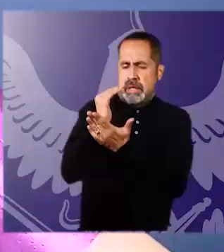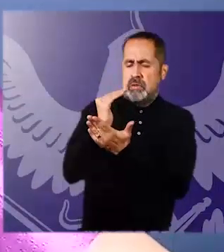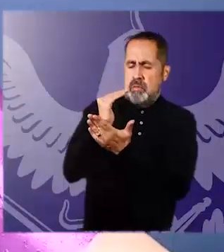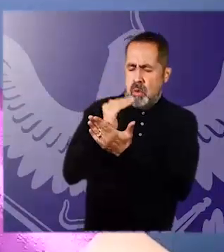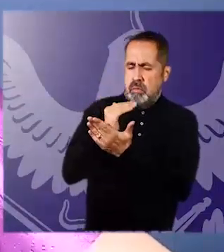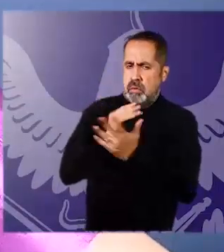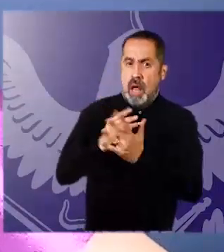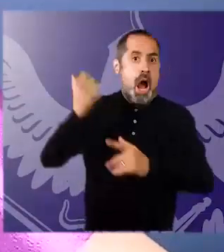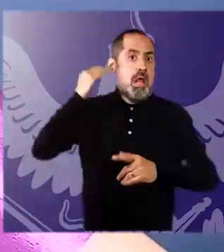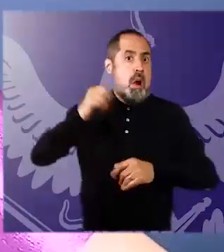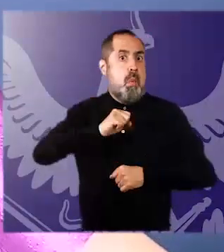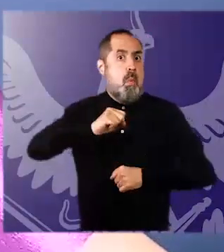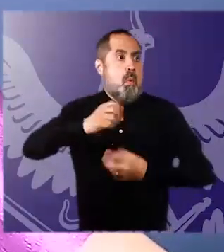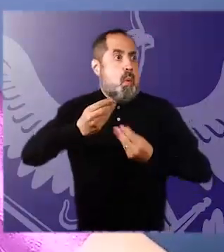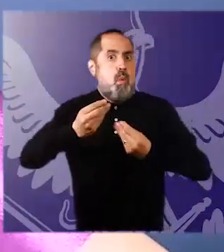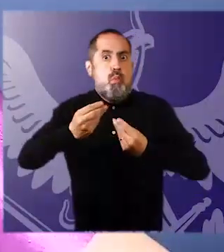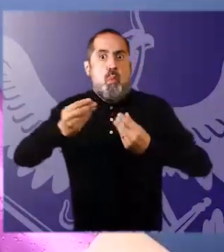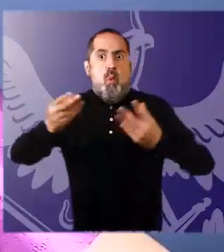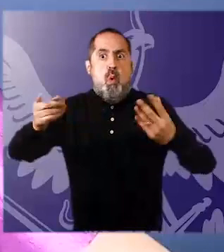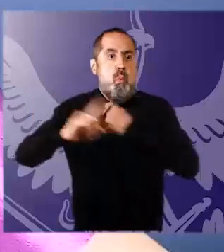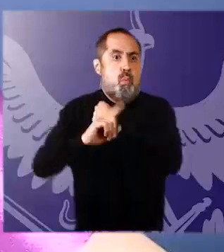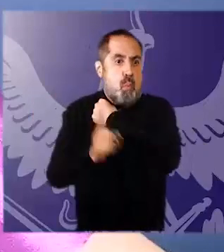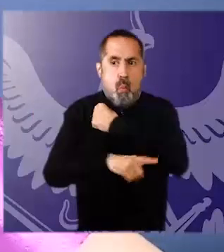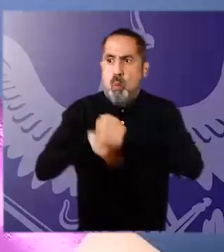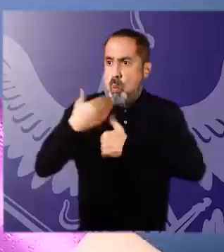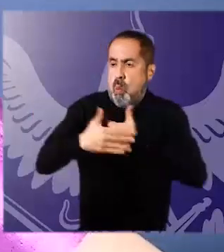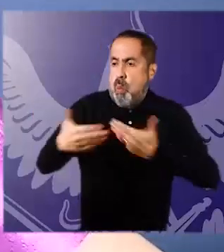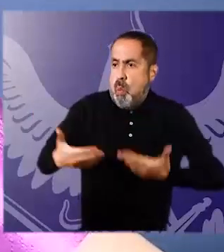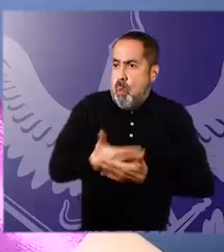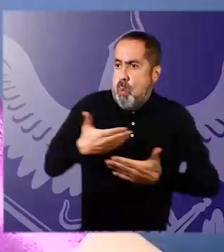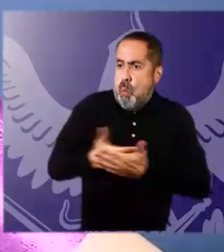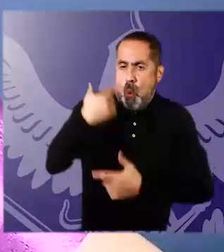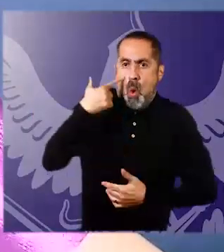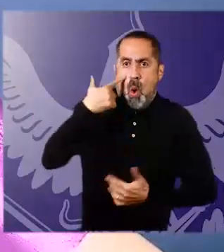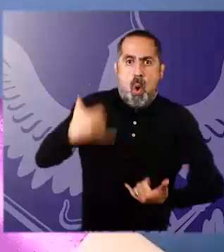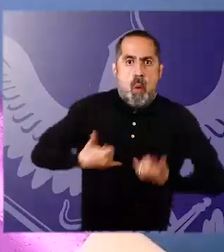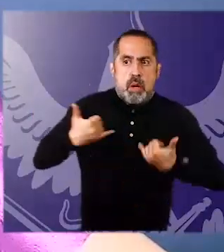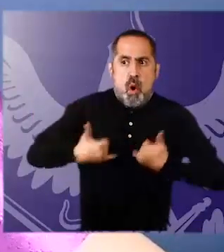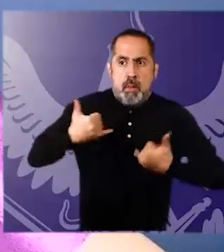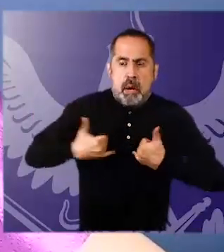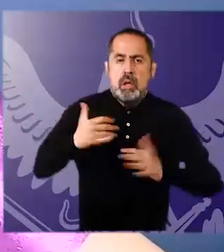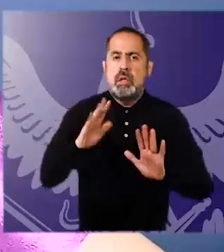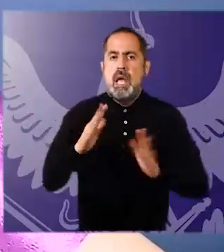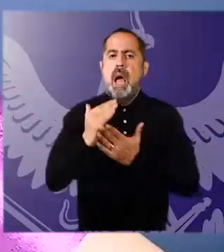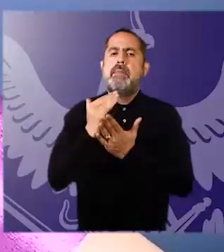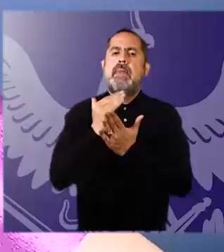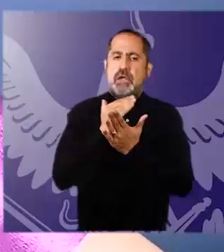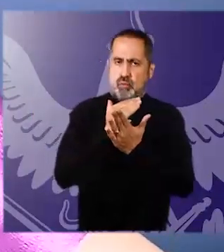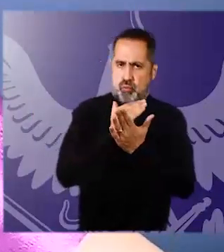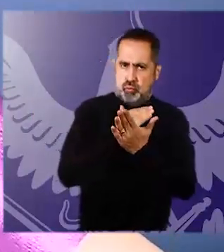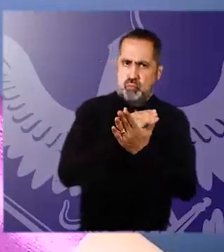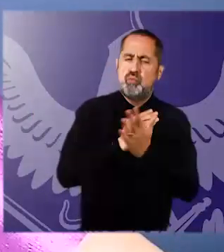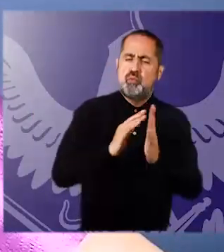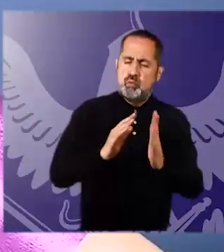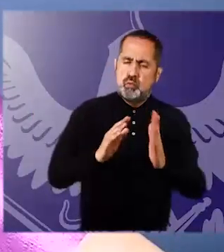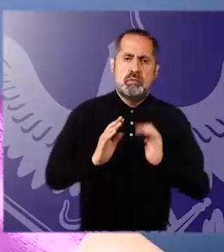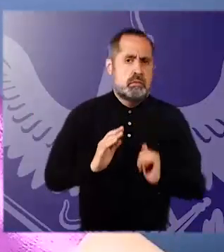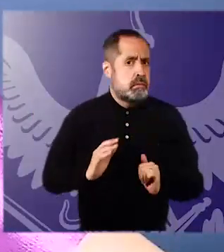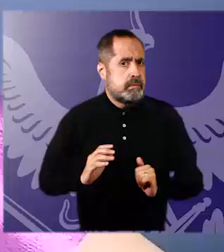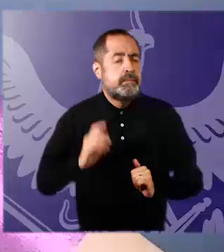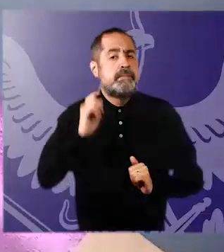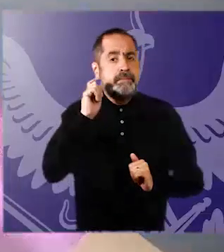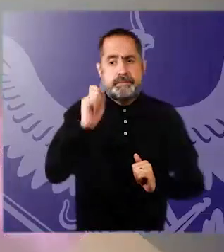disminuido esa tendencia a la alza que habíamos tenido en los años precedentes. Sin embargo, el